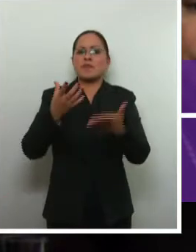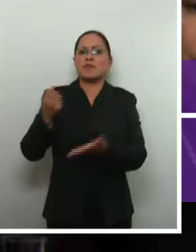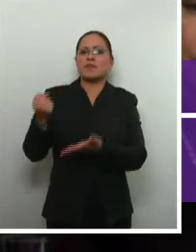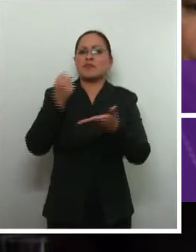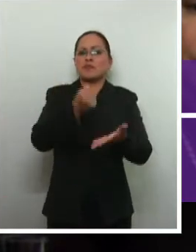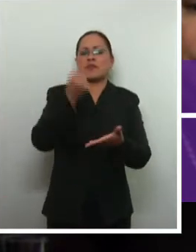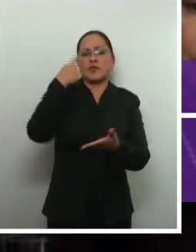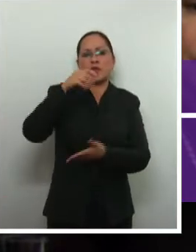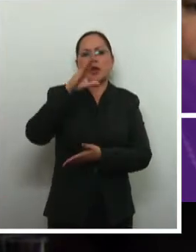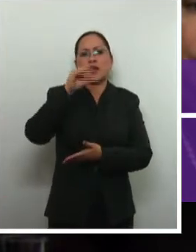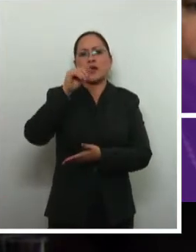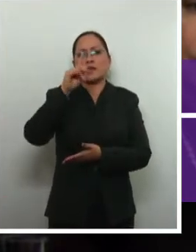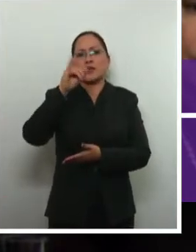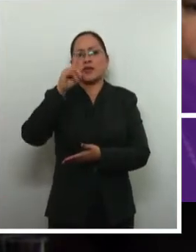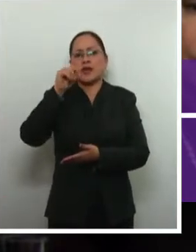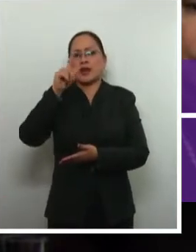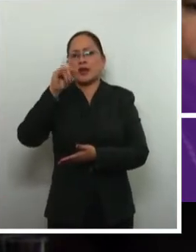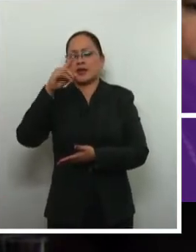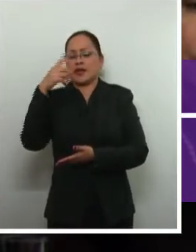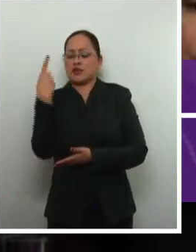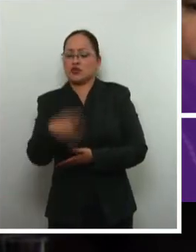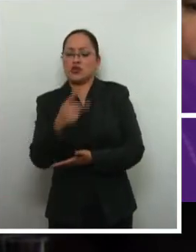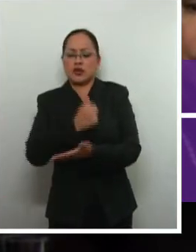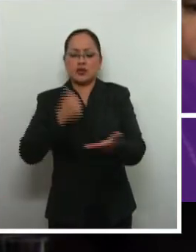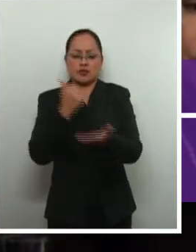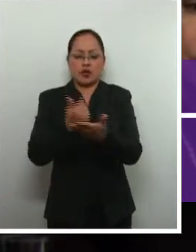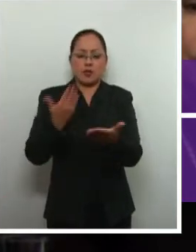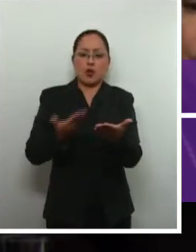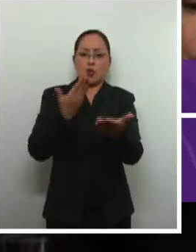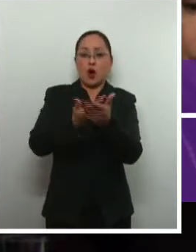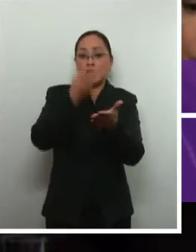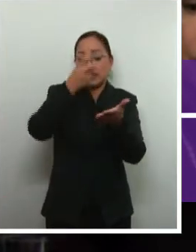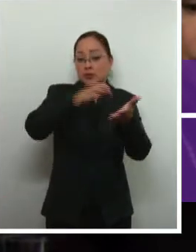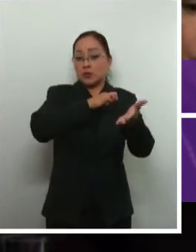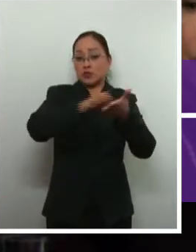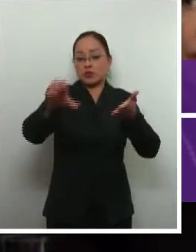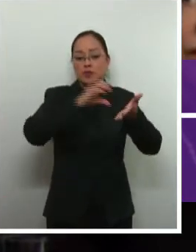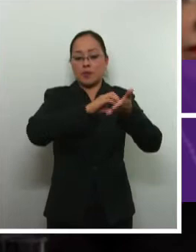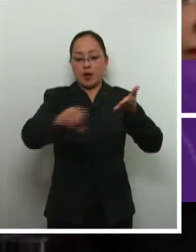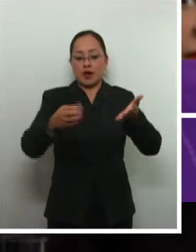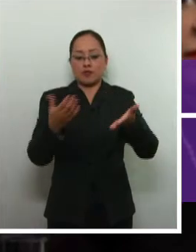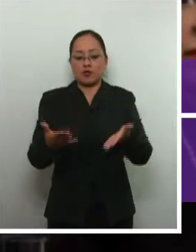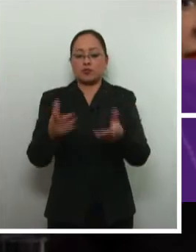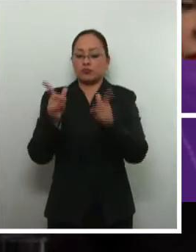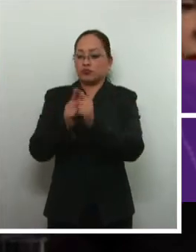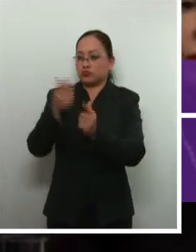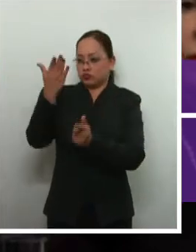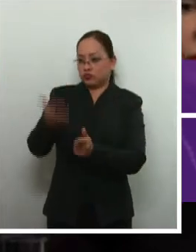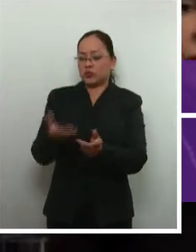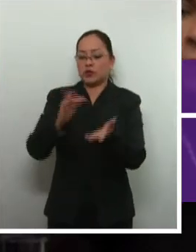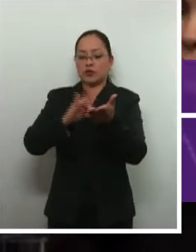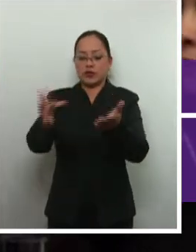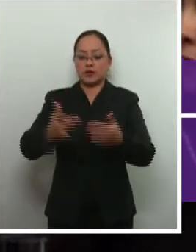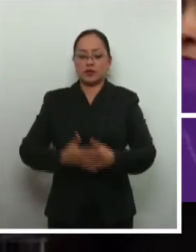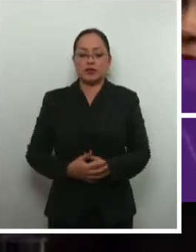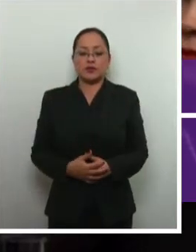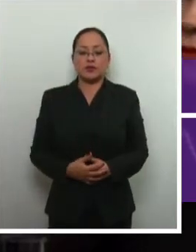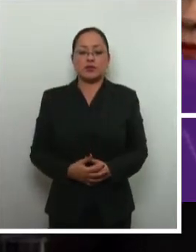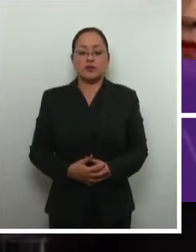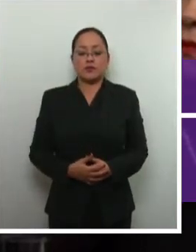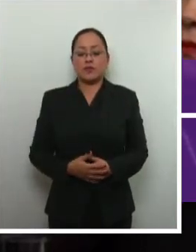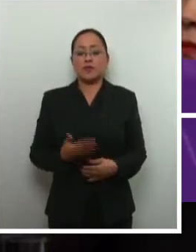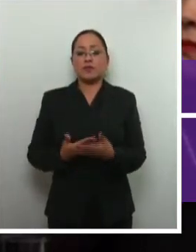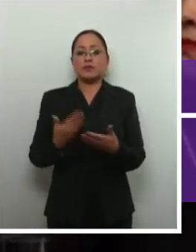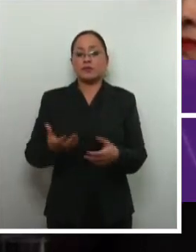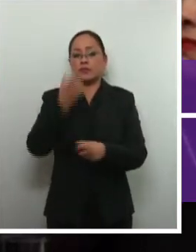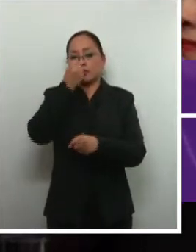los fondos de capitalidad, y es por eso que la propuesta es suprimir el párrafo. Eso es todo. Gracias.